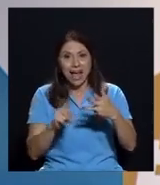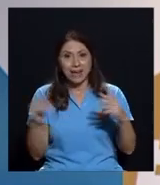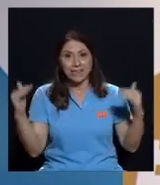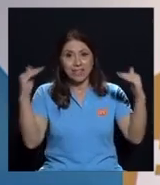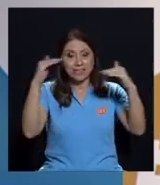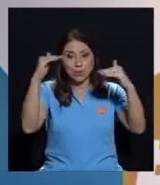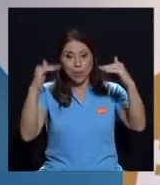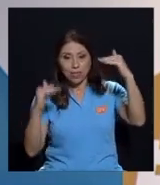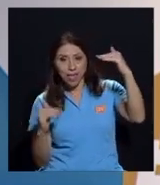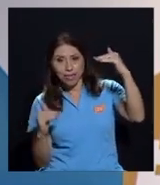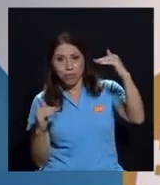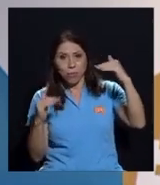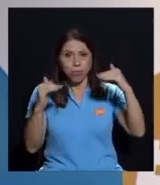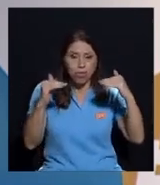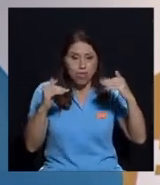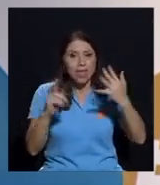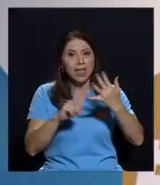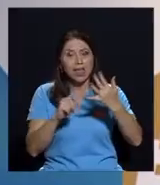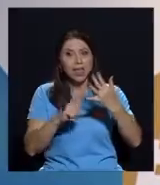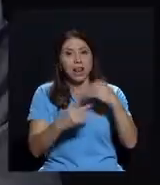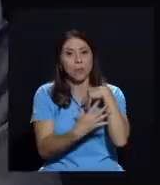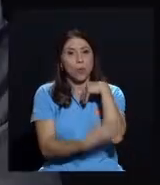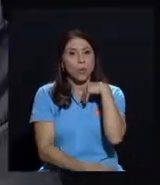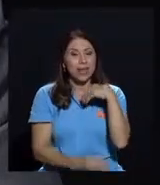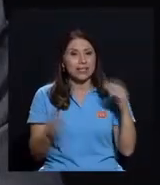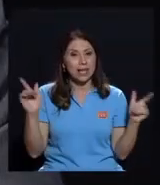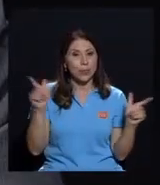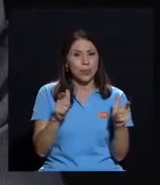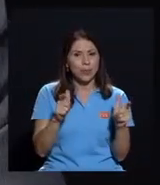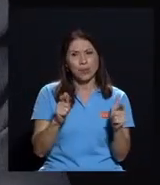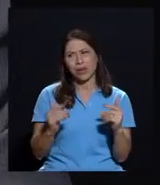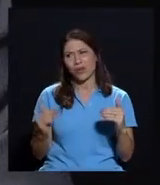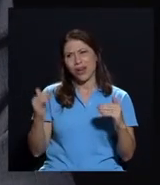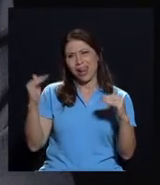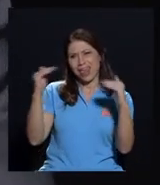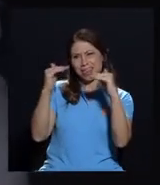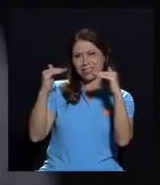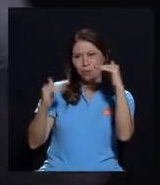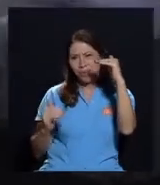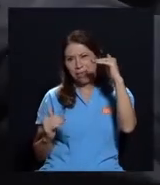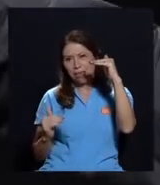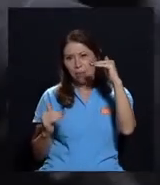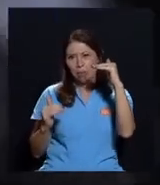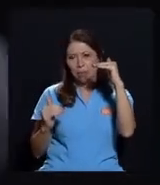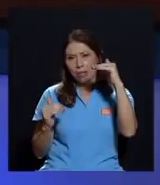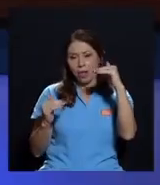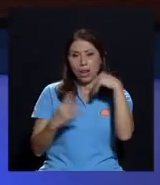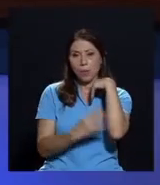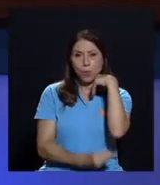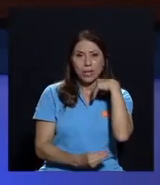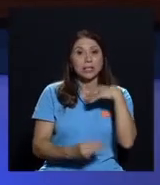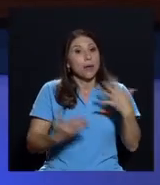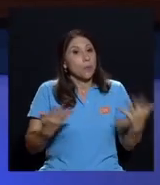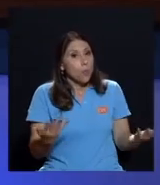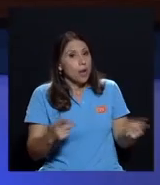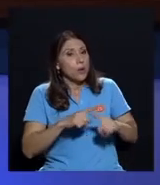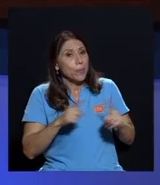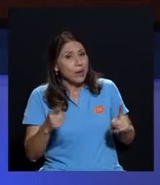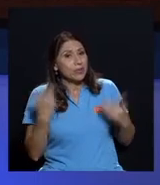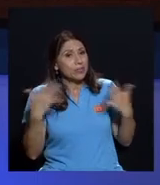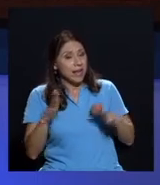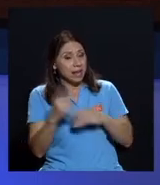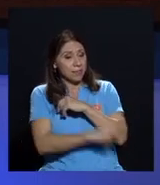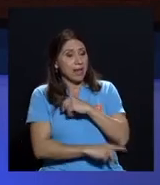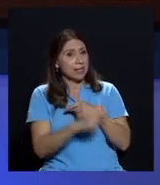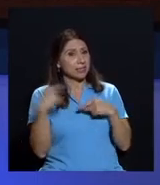había en tiempo y hay una reducción de la pobreza mucho la desigual pero se revirtió una tendencia que traía el país